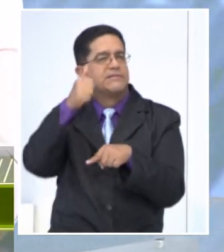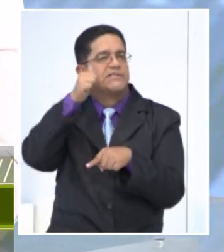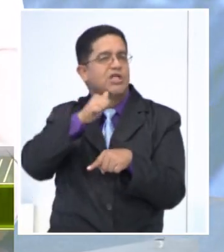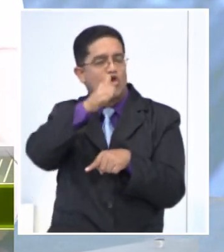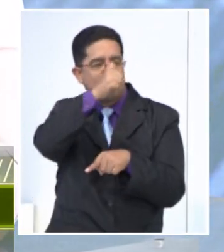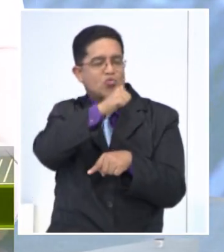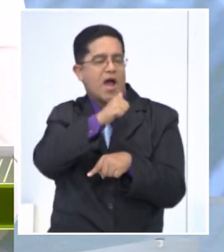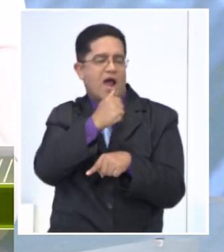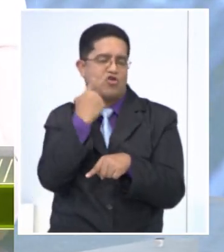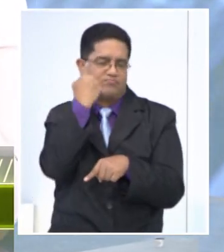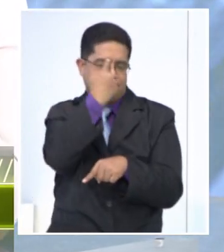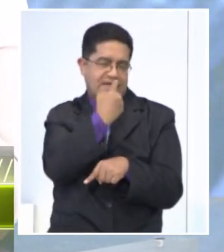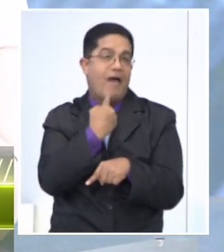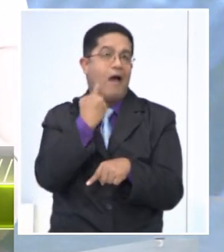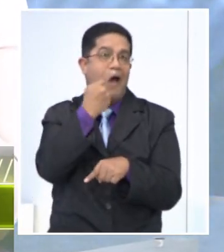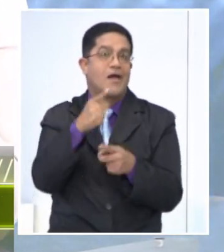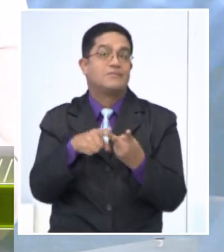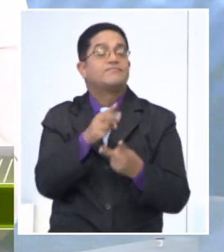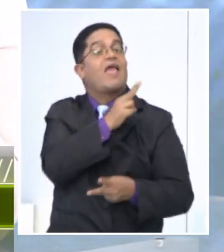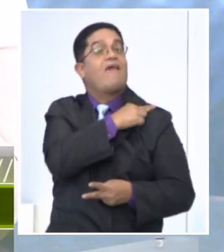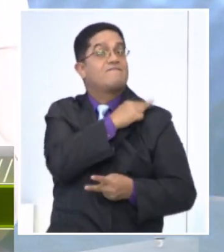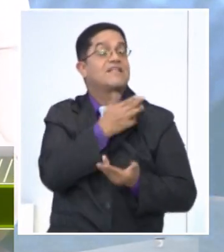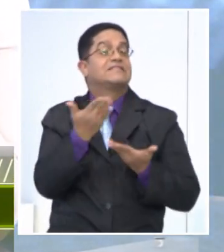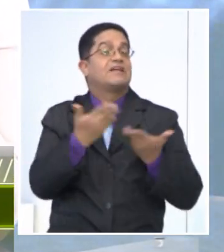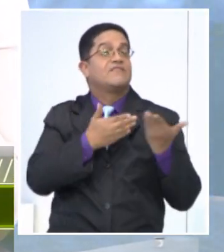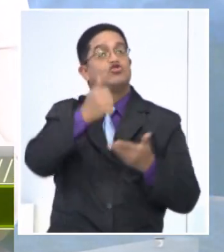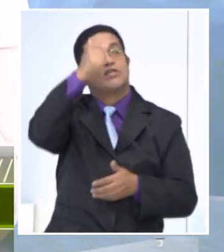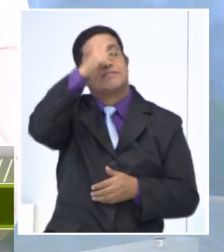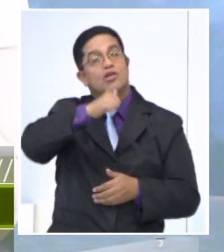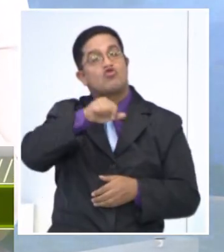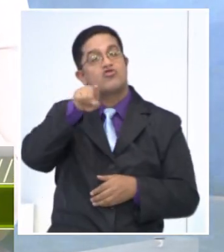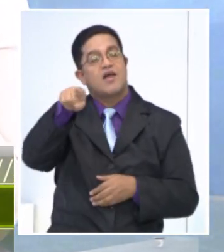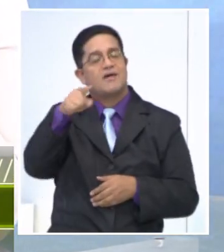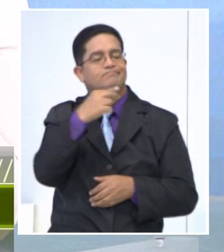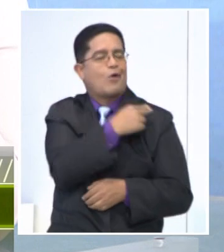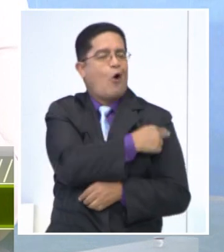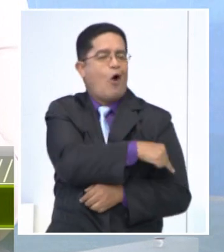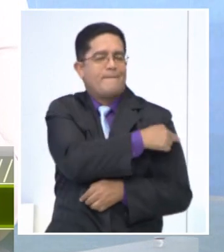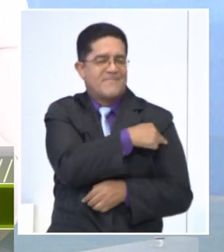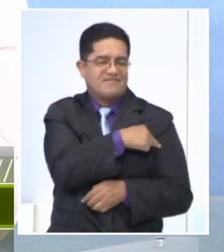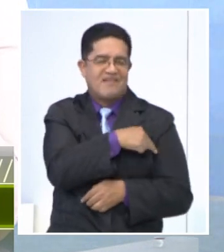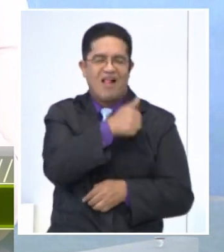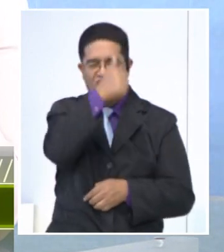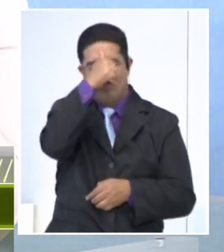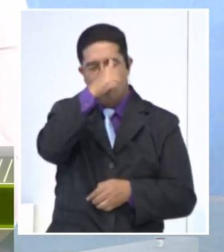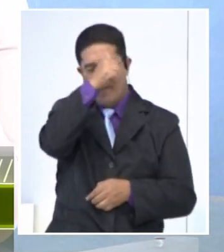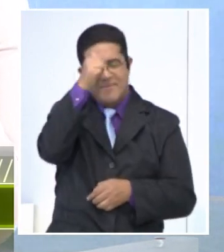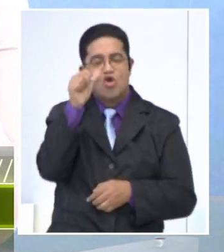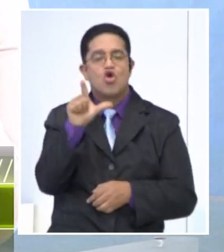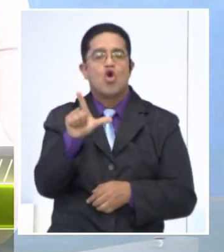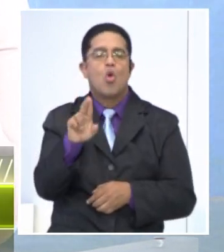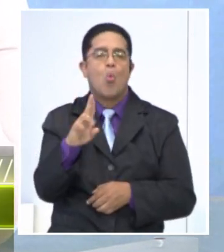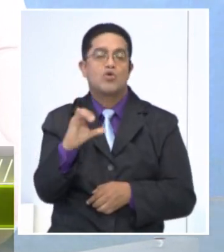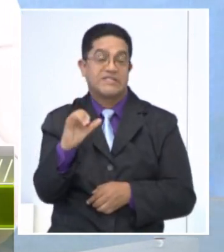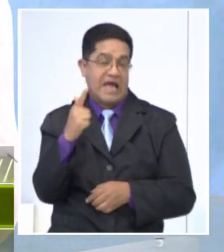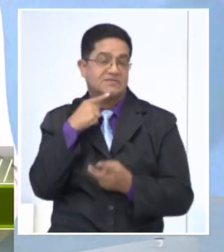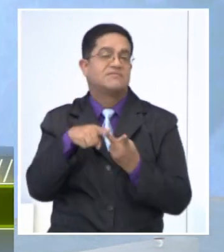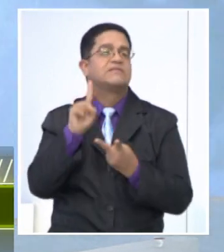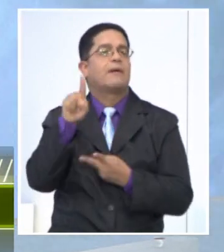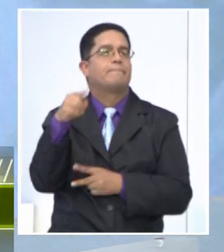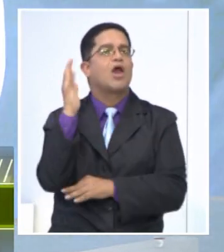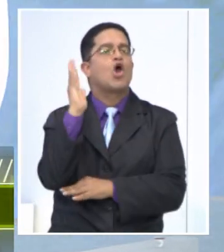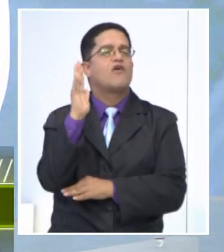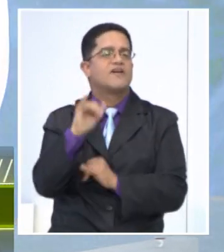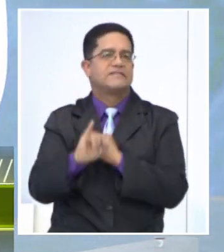reconstructivo maxilofacial, jefe del servicio de cirugía plástica del Hospital Dr. Domingo Luciani en Caracas, además conferencista internacional.